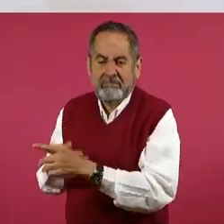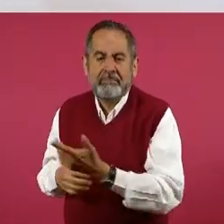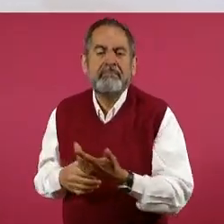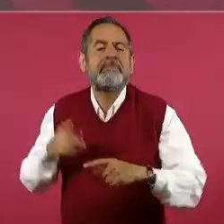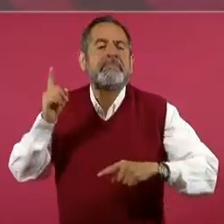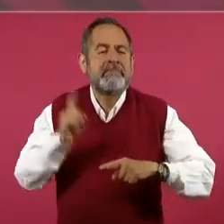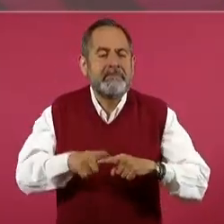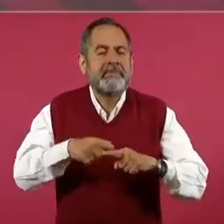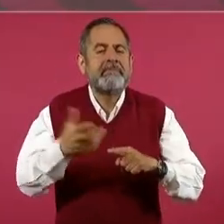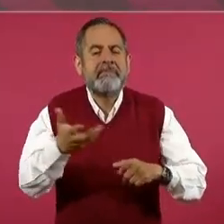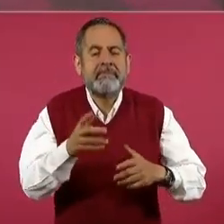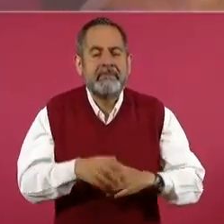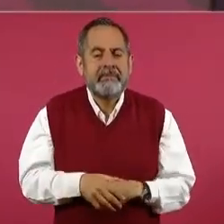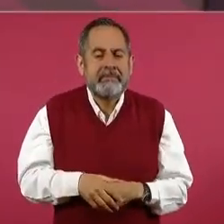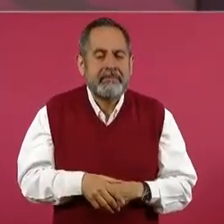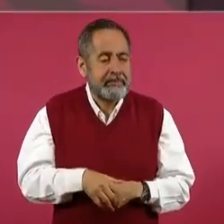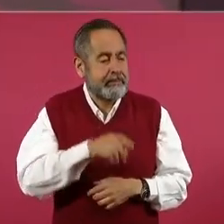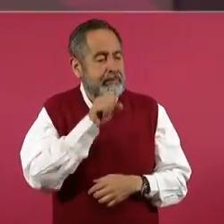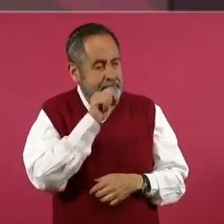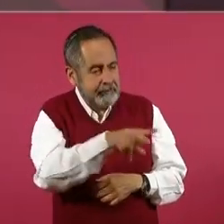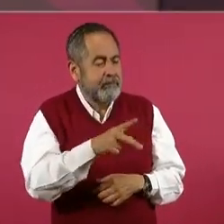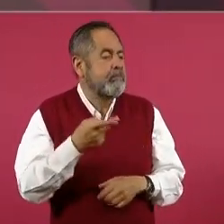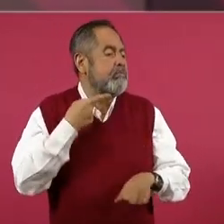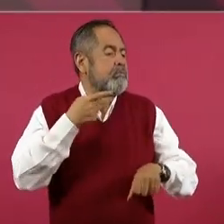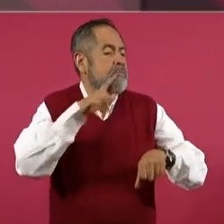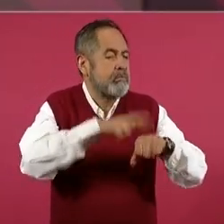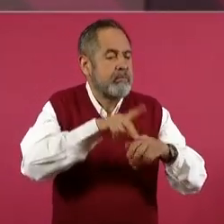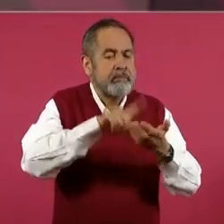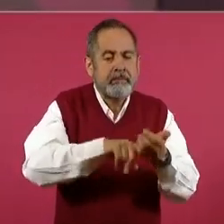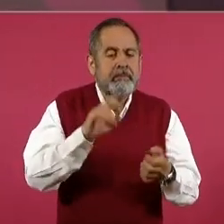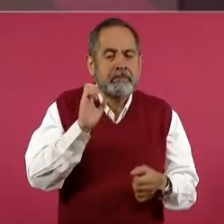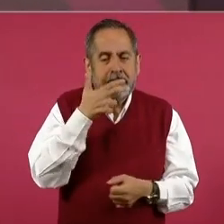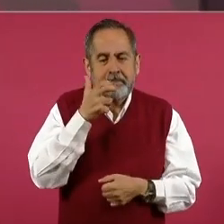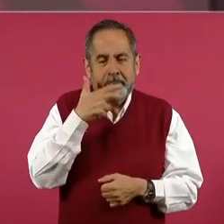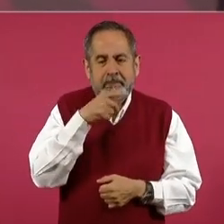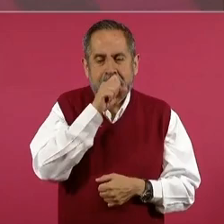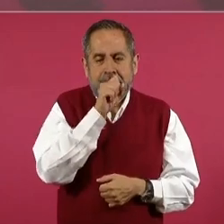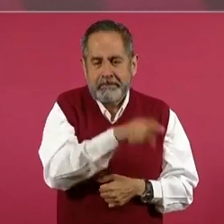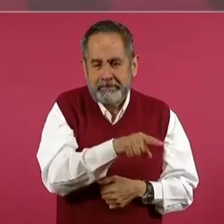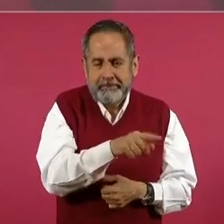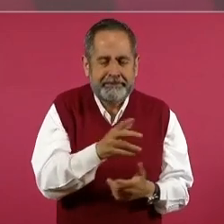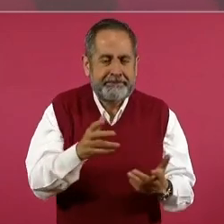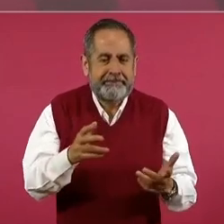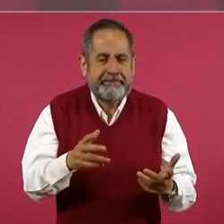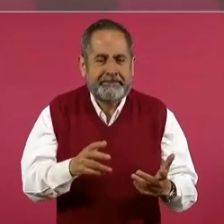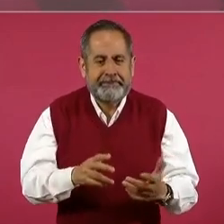la hace la Procuraduría de Chihuahua.